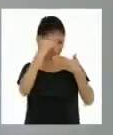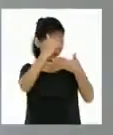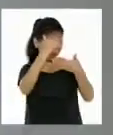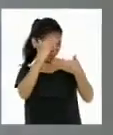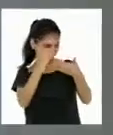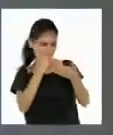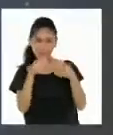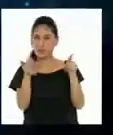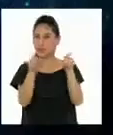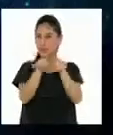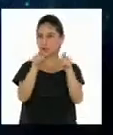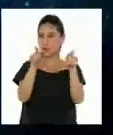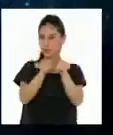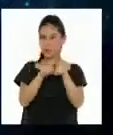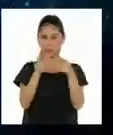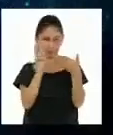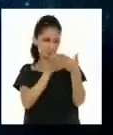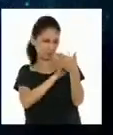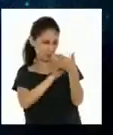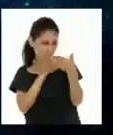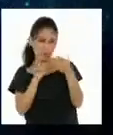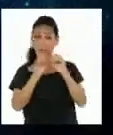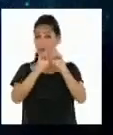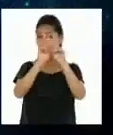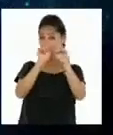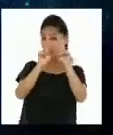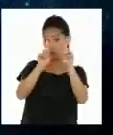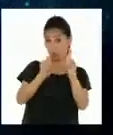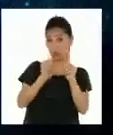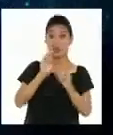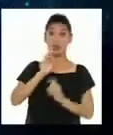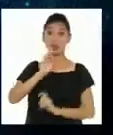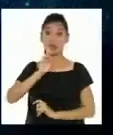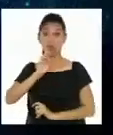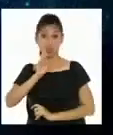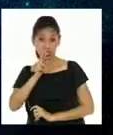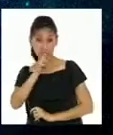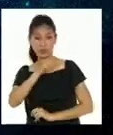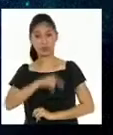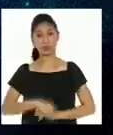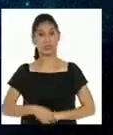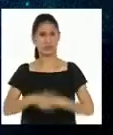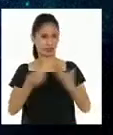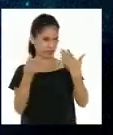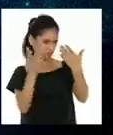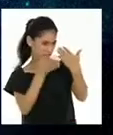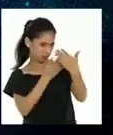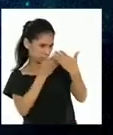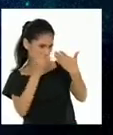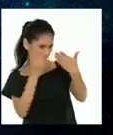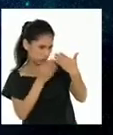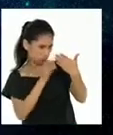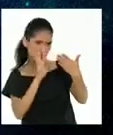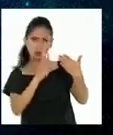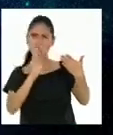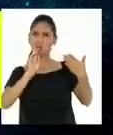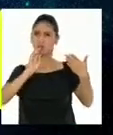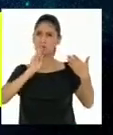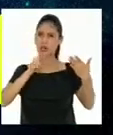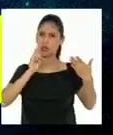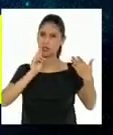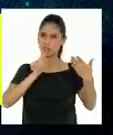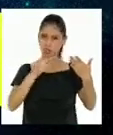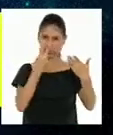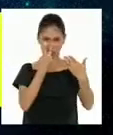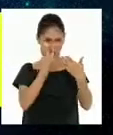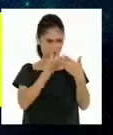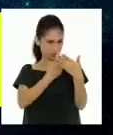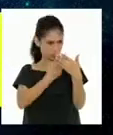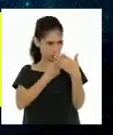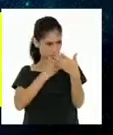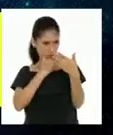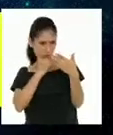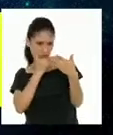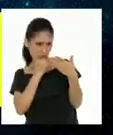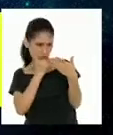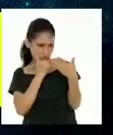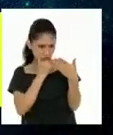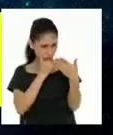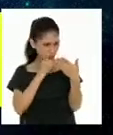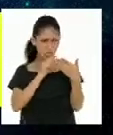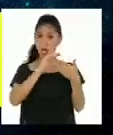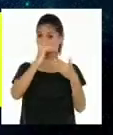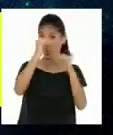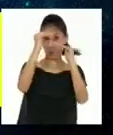también se encuentran las preguntas con respuesta en un grado de intensidad. Sus respuestas indican un grado de intensidad dentro de una